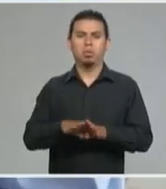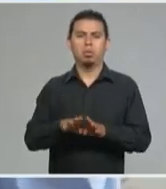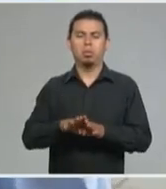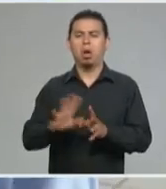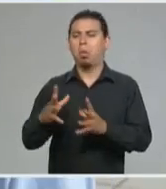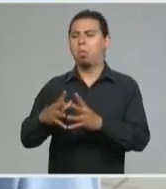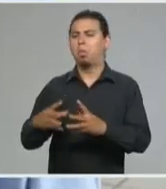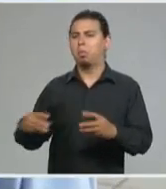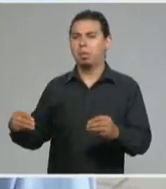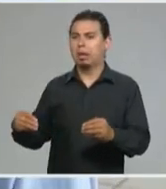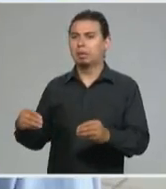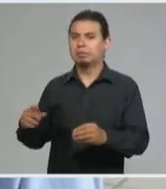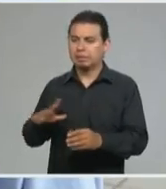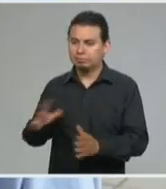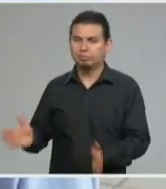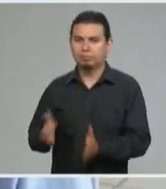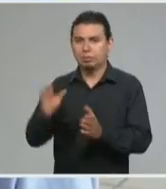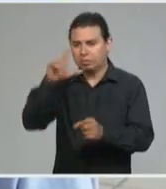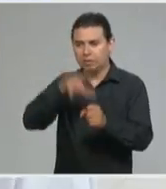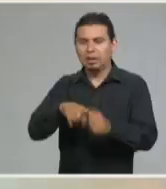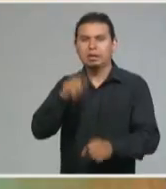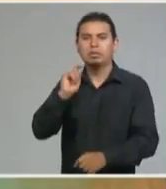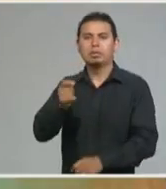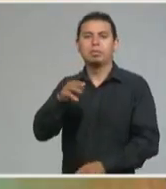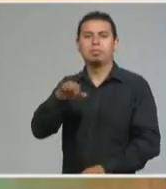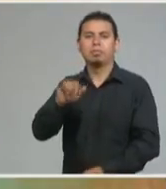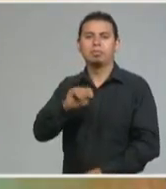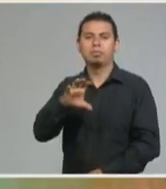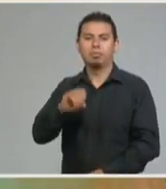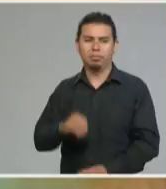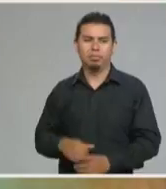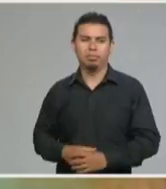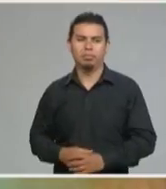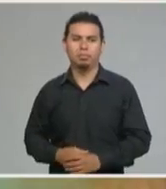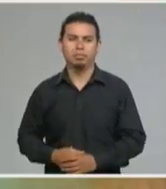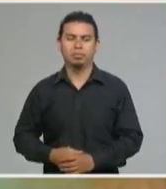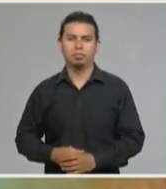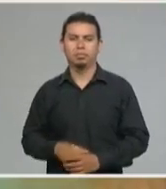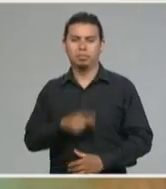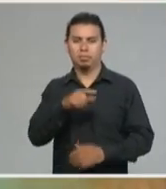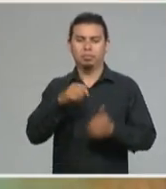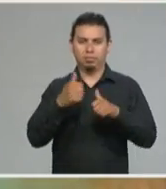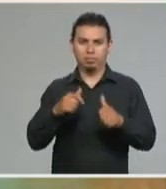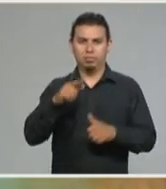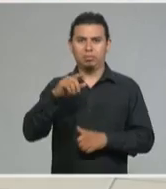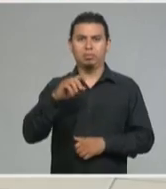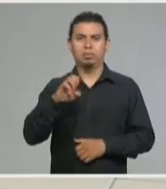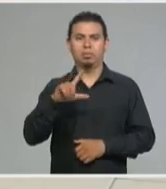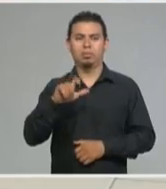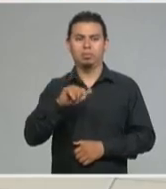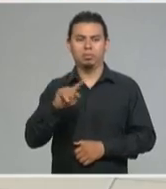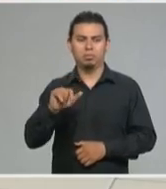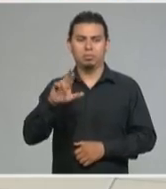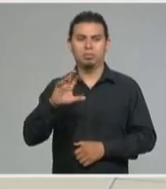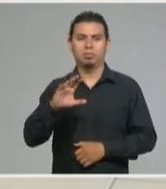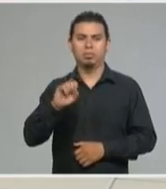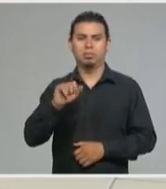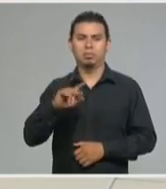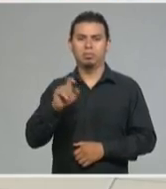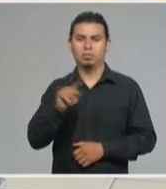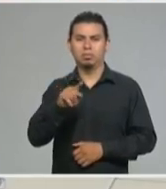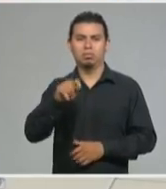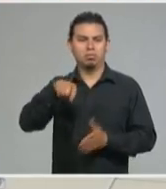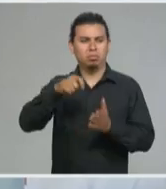este crisol realmente de la cultura mixteca. Los murales del artista plástico Eleazar Sánchez Aguilar fueron pintados en